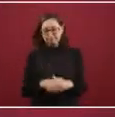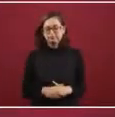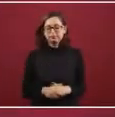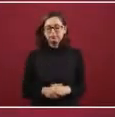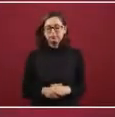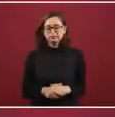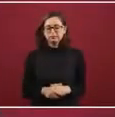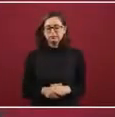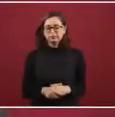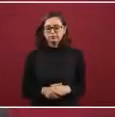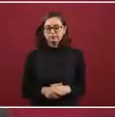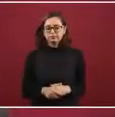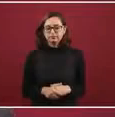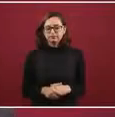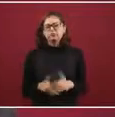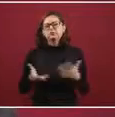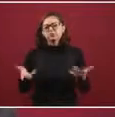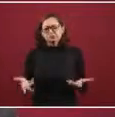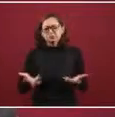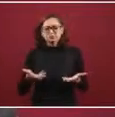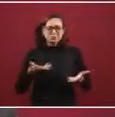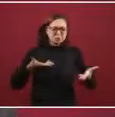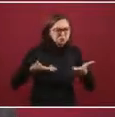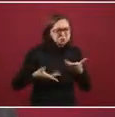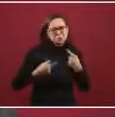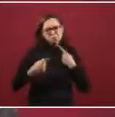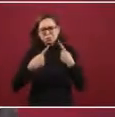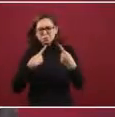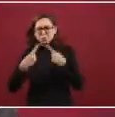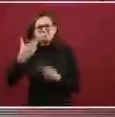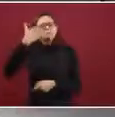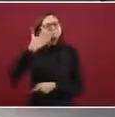Desde luego, esto fue en un ambiente muy cordial, debo decir,